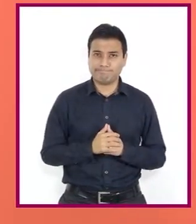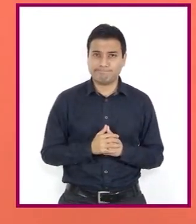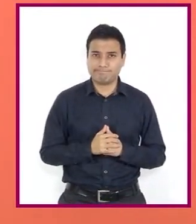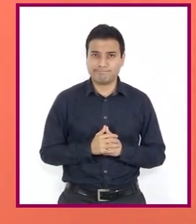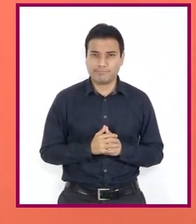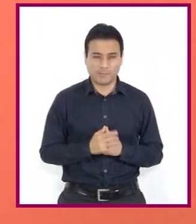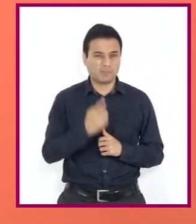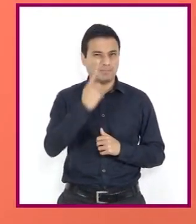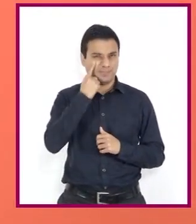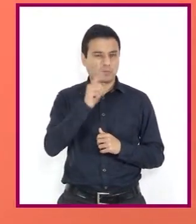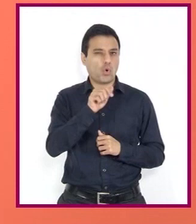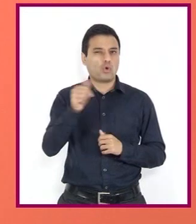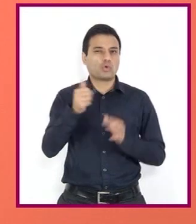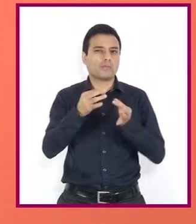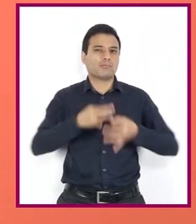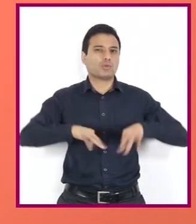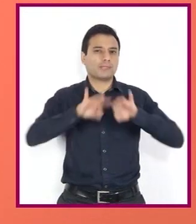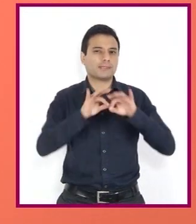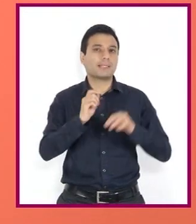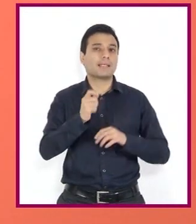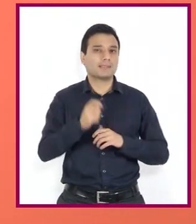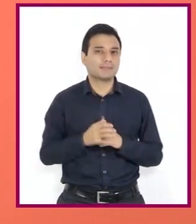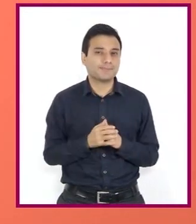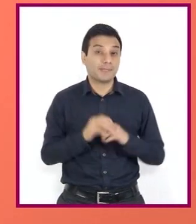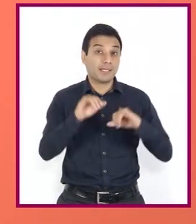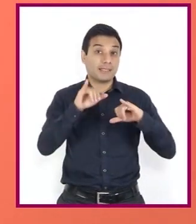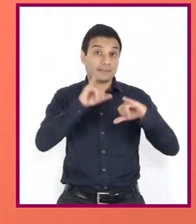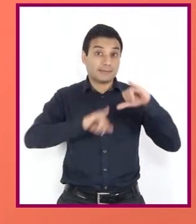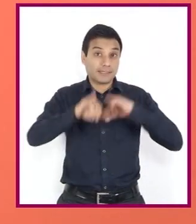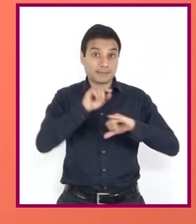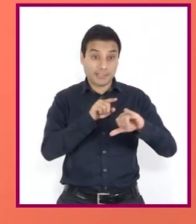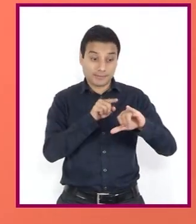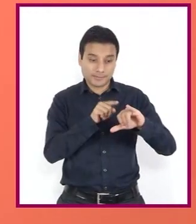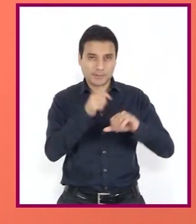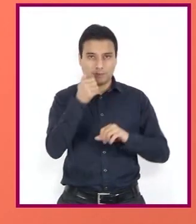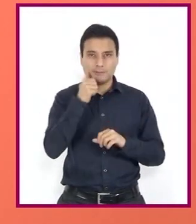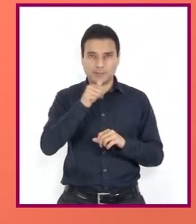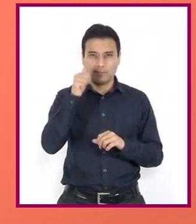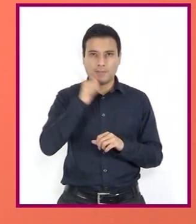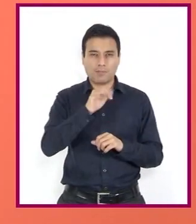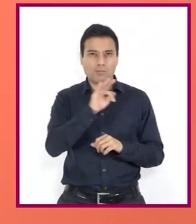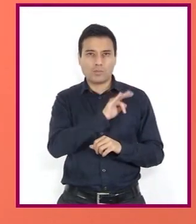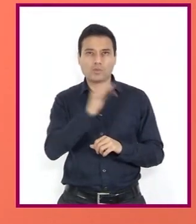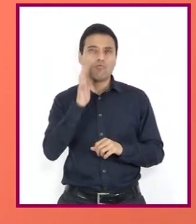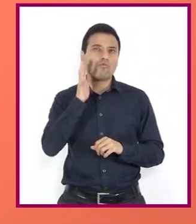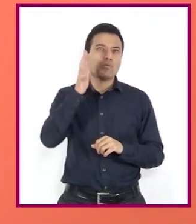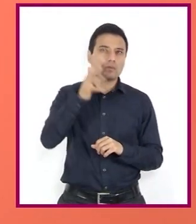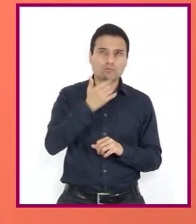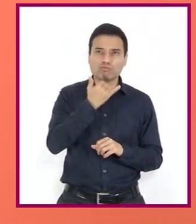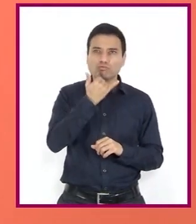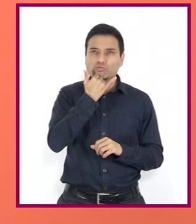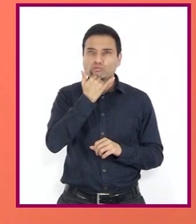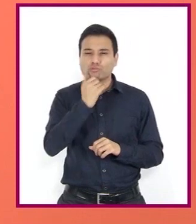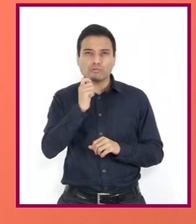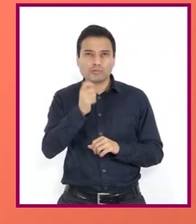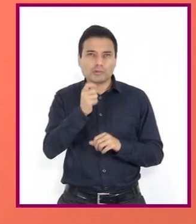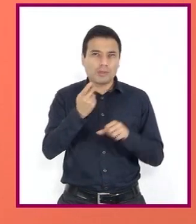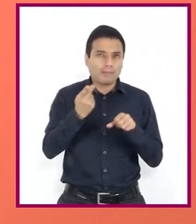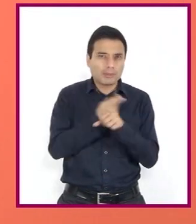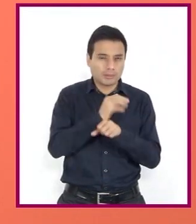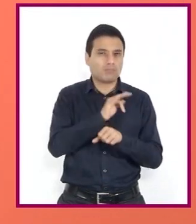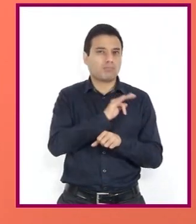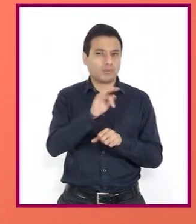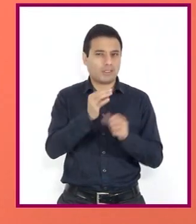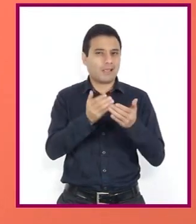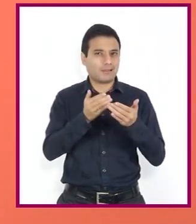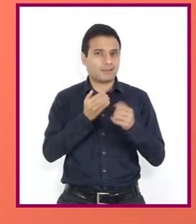Otro punto importante es que la ciencia es predictiva y representa todos los fenómenos que ocurren en la naturaleza,